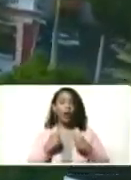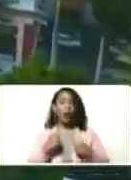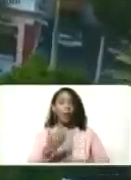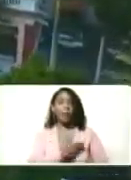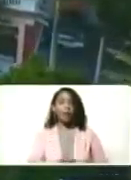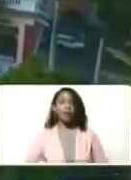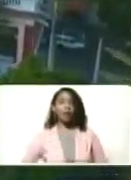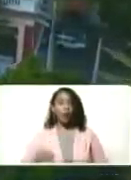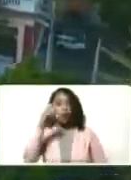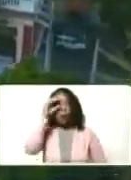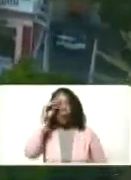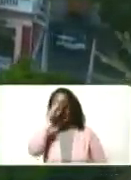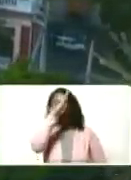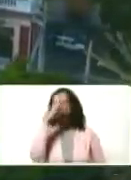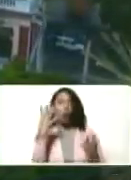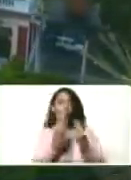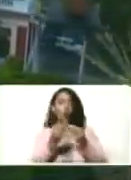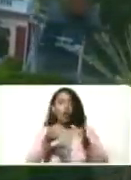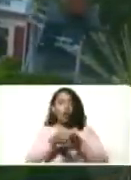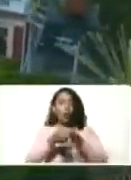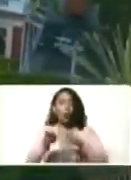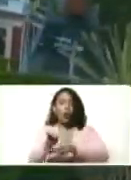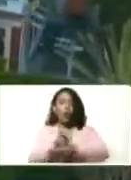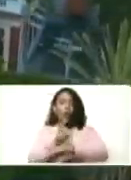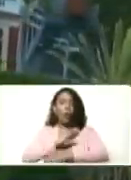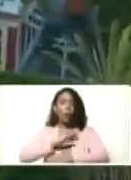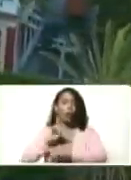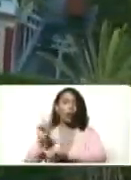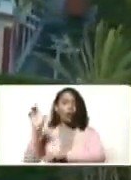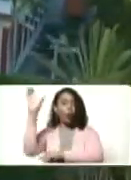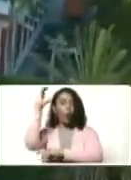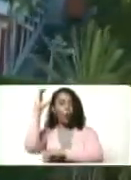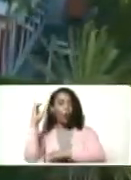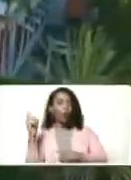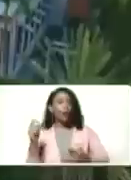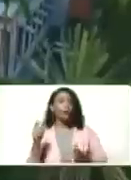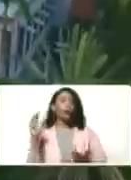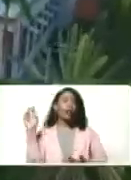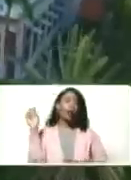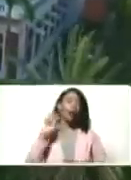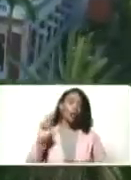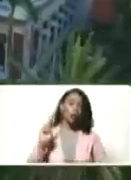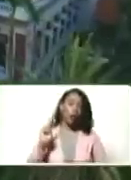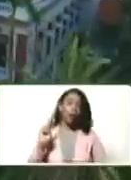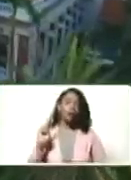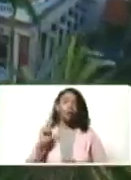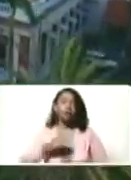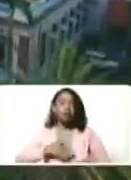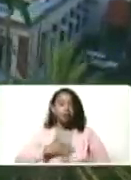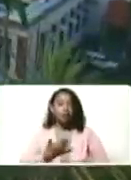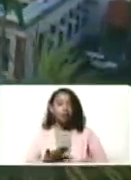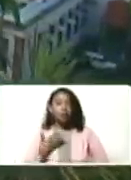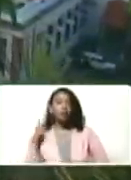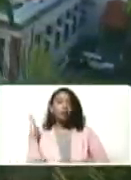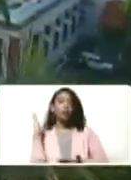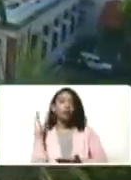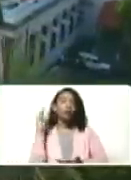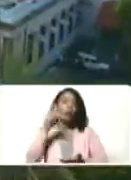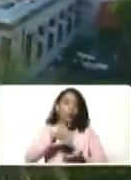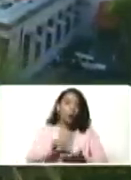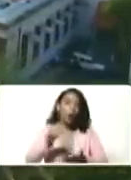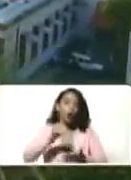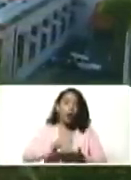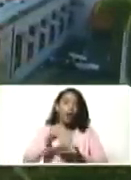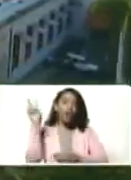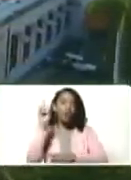Gustavo Petro y su delegación. Hemos conversado diversos temas de cooperación bilateral entre Colombia y Venezuela, la posibilidad del regreso de Venezuela a